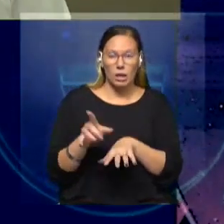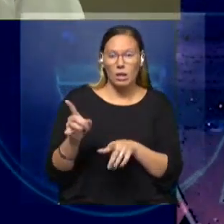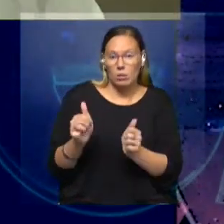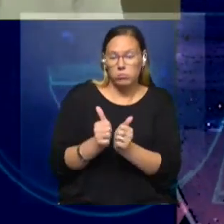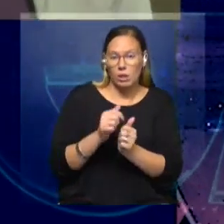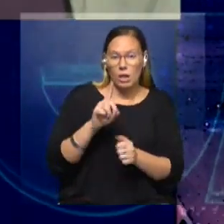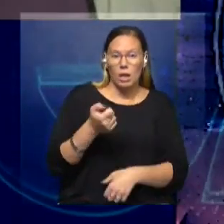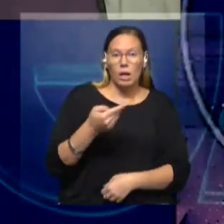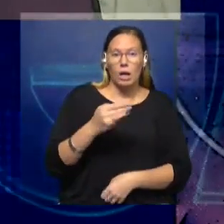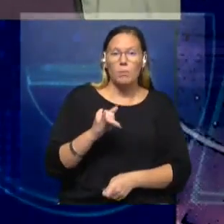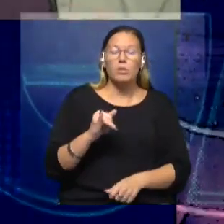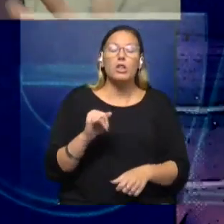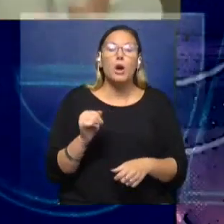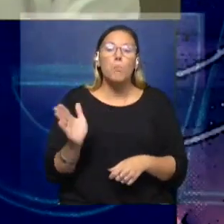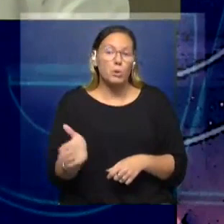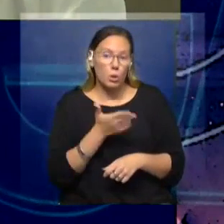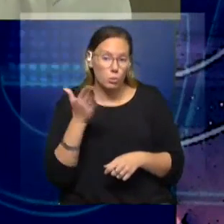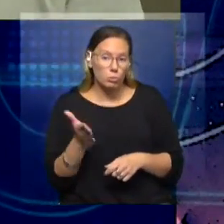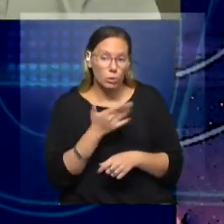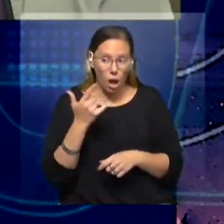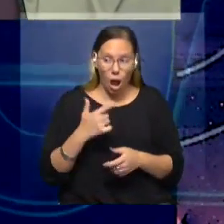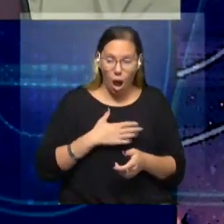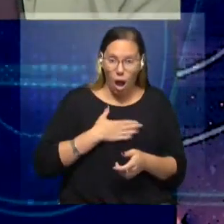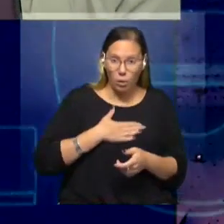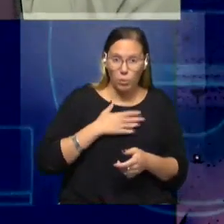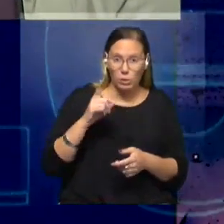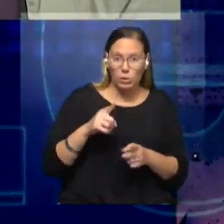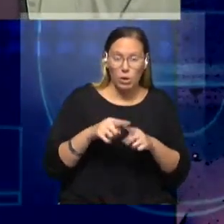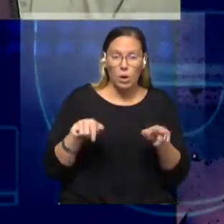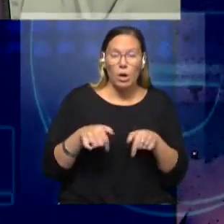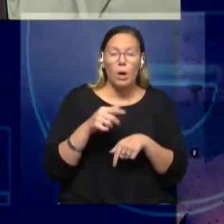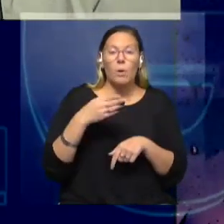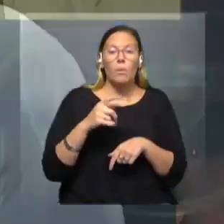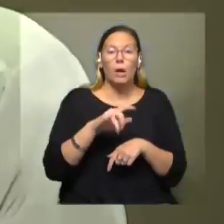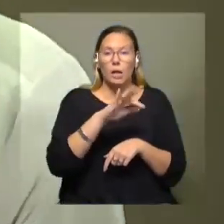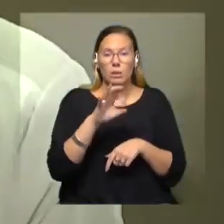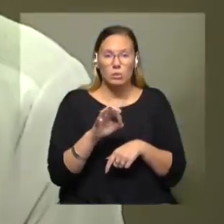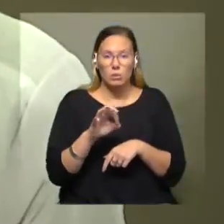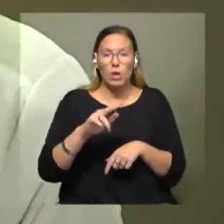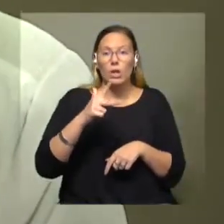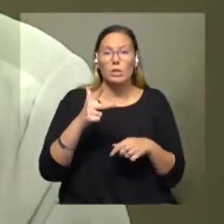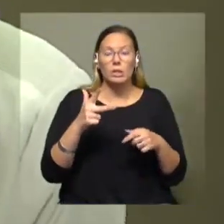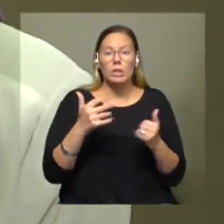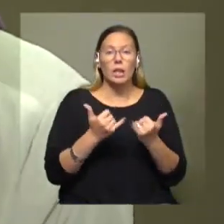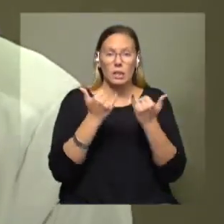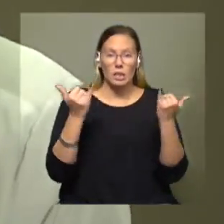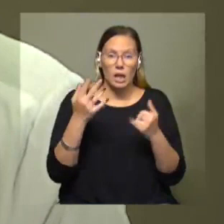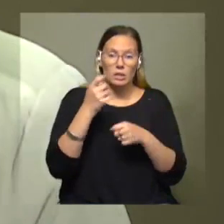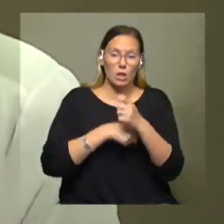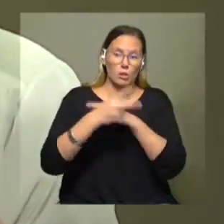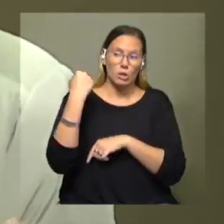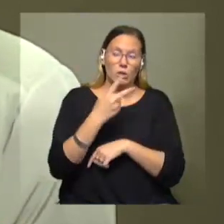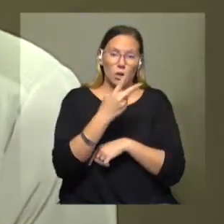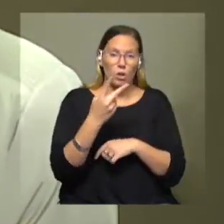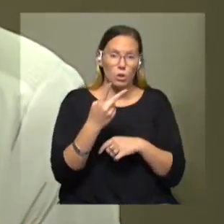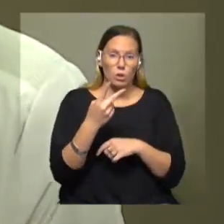la productora, que me siguió la cabeza, y bueno, llegamos a la Hugo Balso y vamos a hacer tres fechas ahí de nuevo. Ya hicimos hace 2 años, hicimos 2 fechas, era más